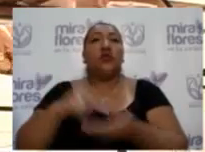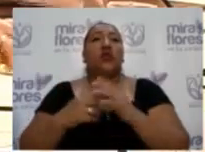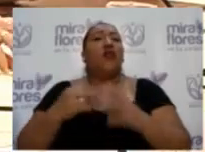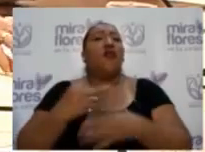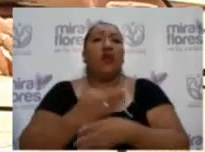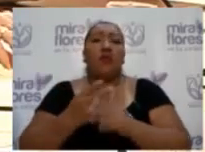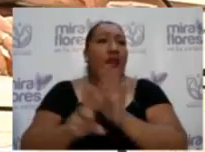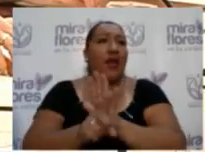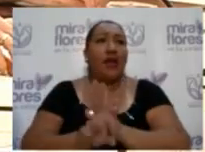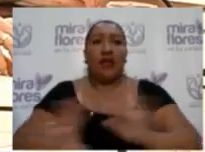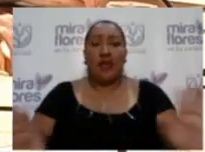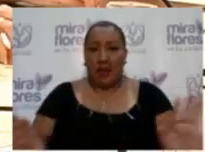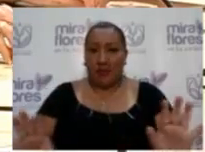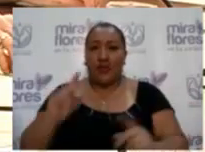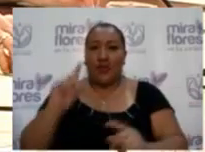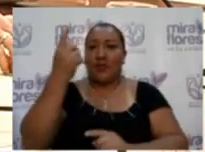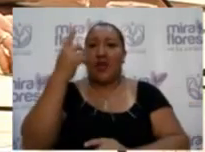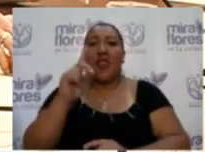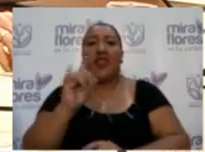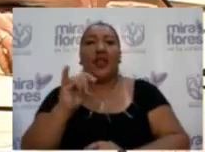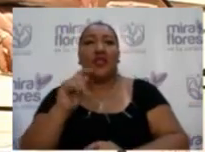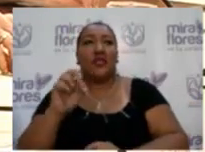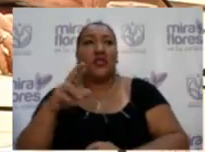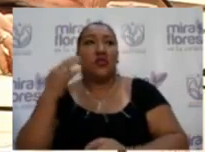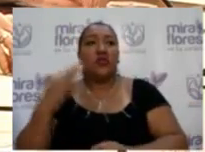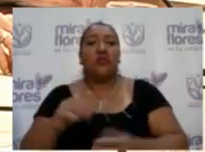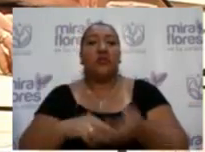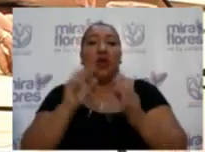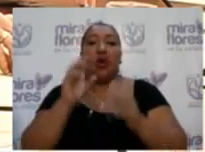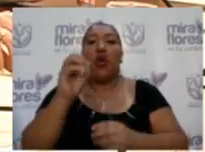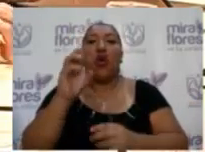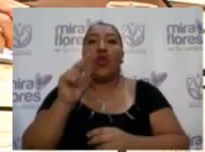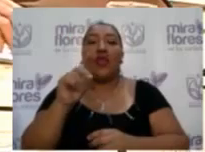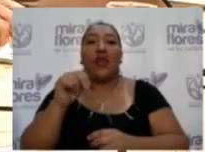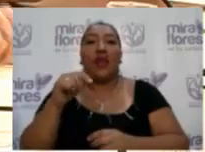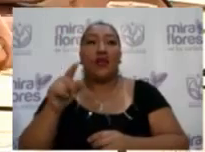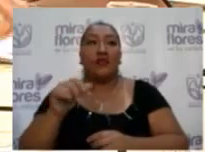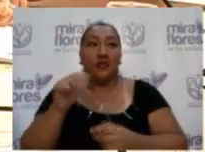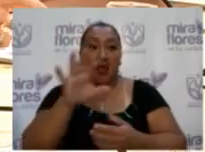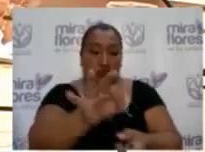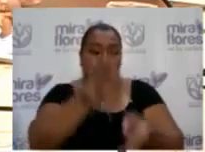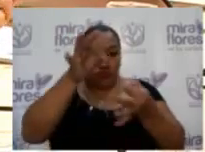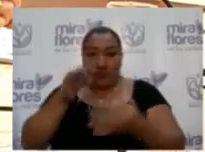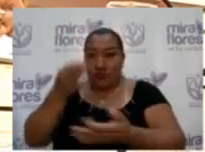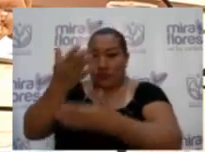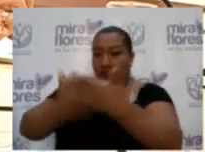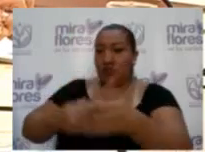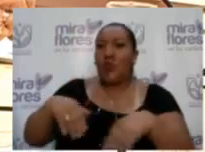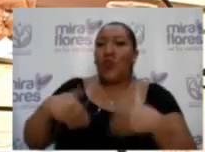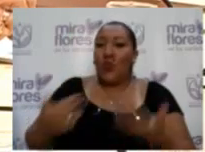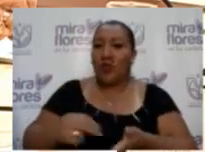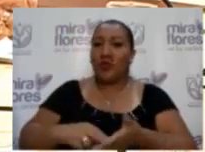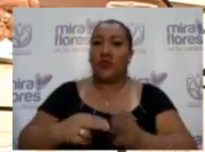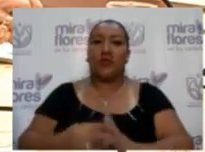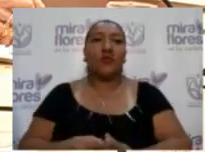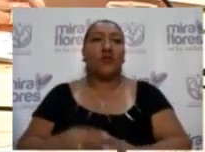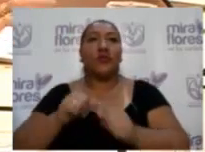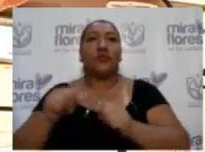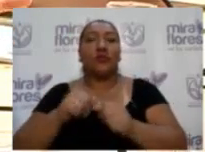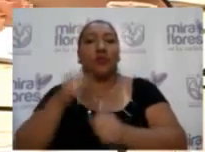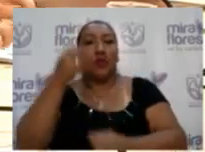general. Somos el primer distrito que estamos sacando una ordenanza a este nivel. y asimismo también poder